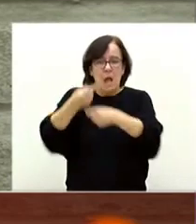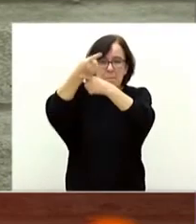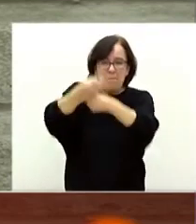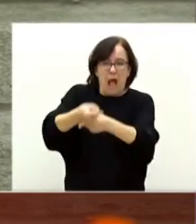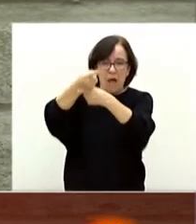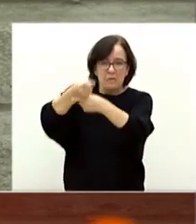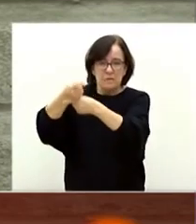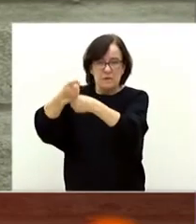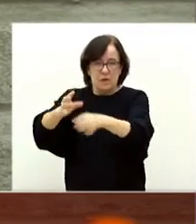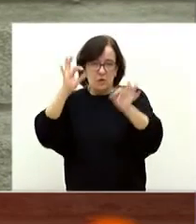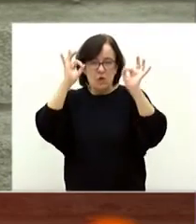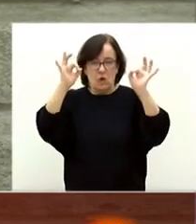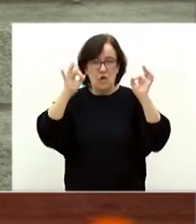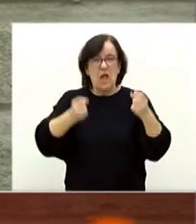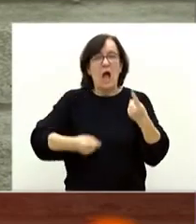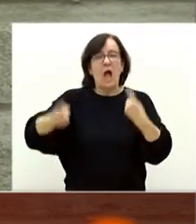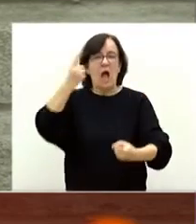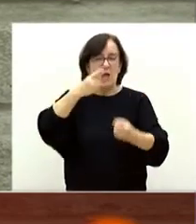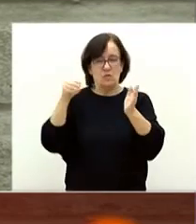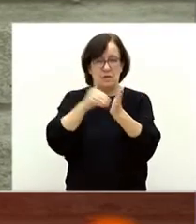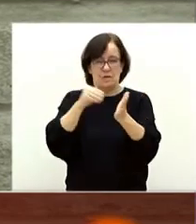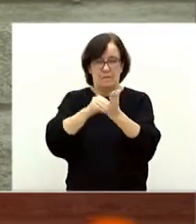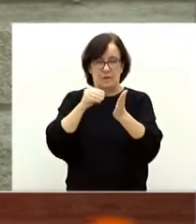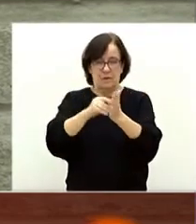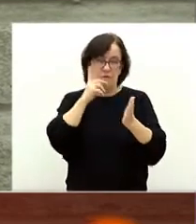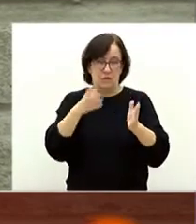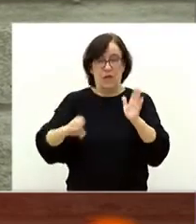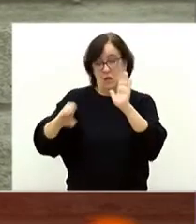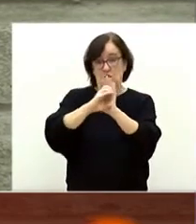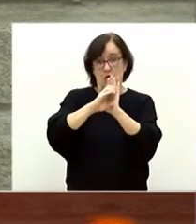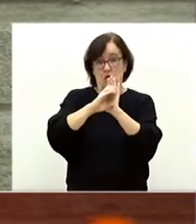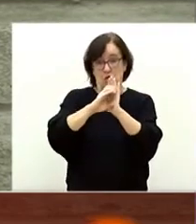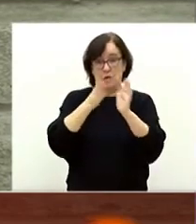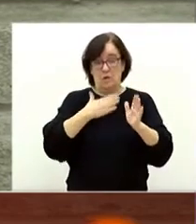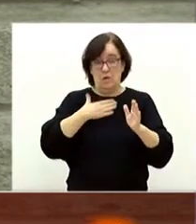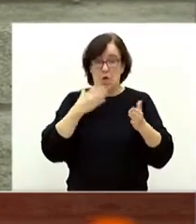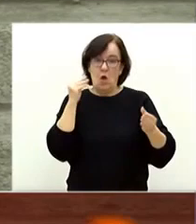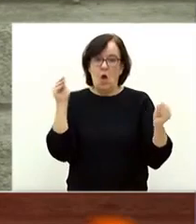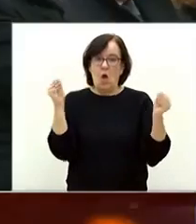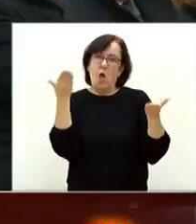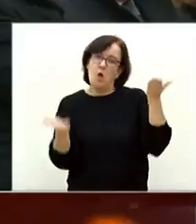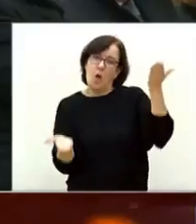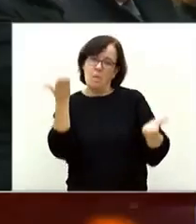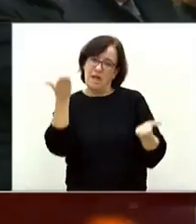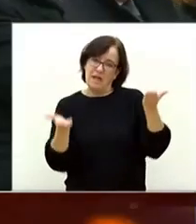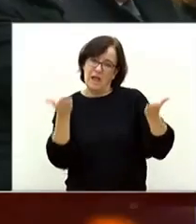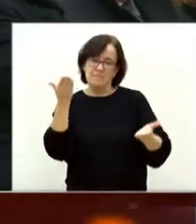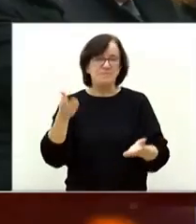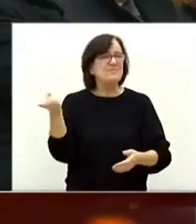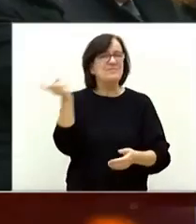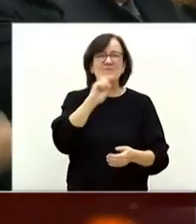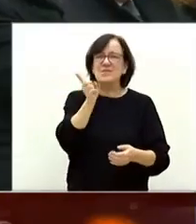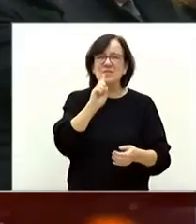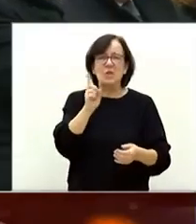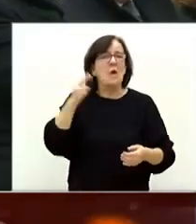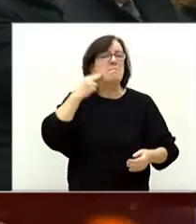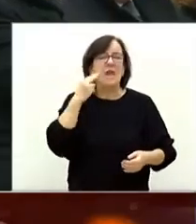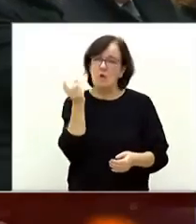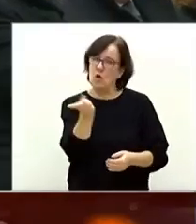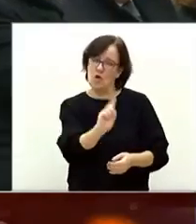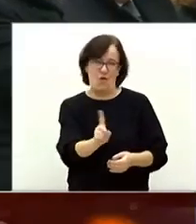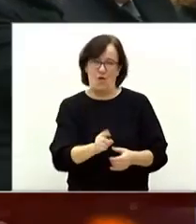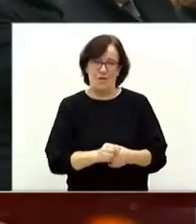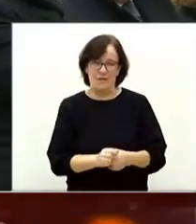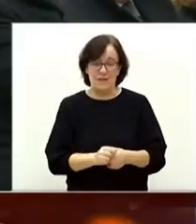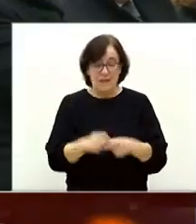concretos, como a veces se puede encontrar en el constitucionalismo comparado. No fue el miedo.